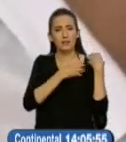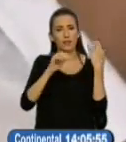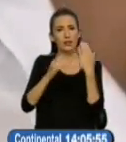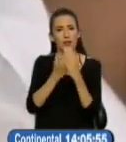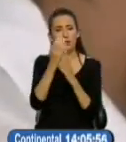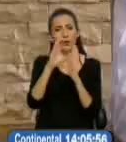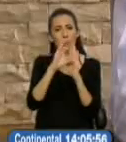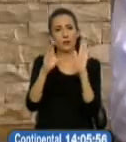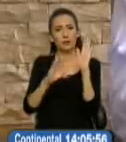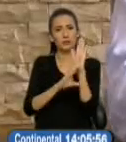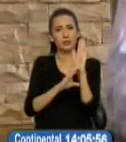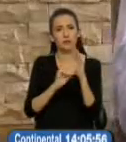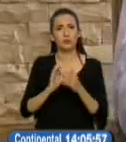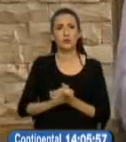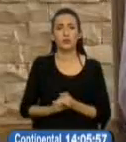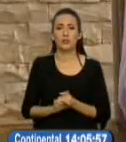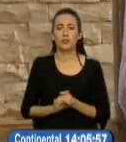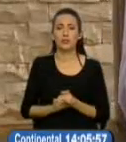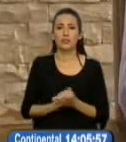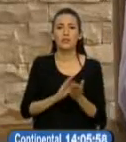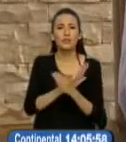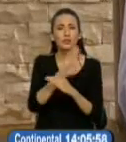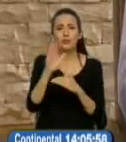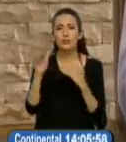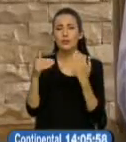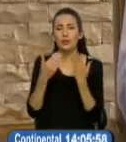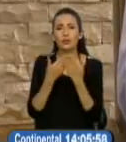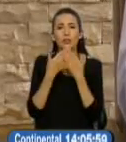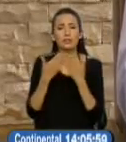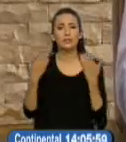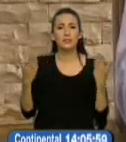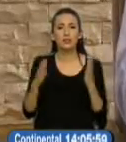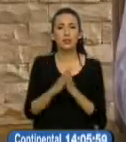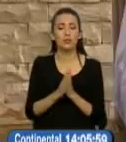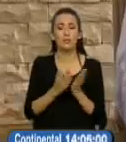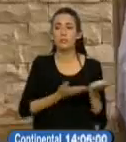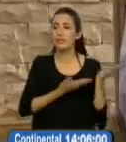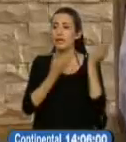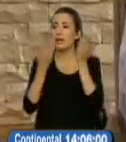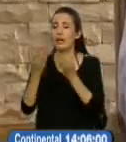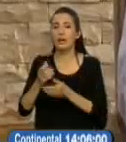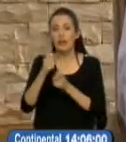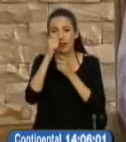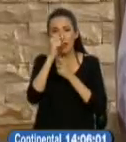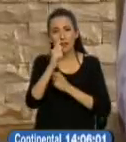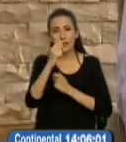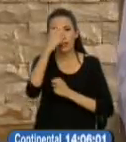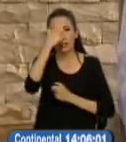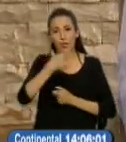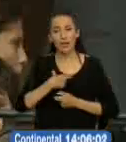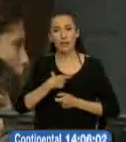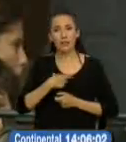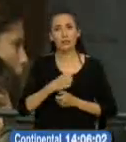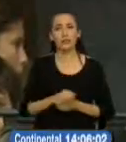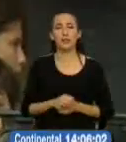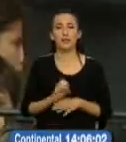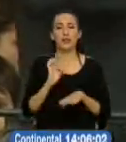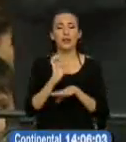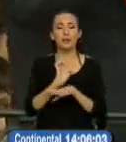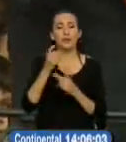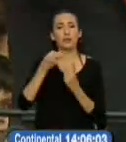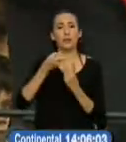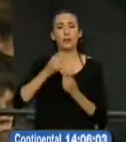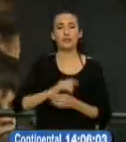de la República. Son esas cosas que de alguna manera le han devuelto la dignidad al trabajador ecuatoriano. Rodrigo